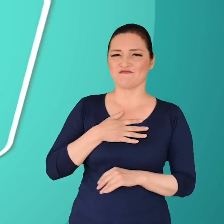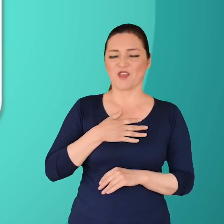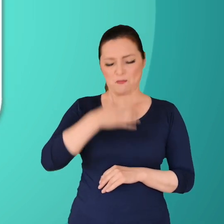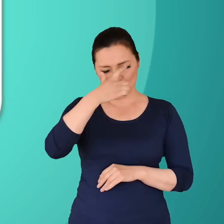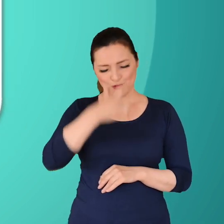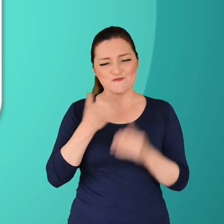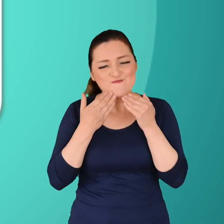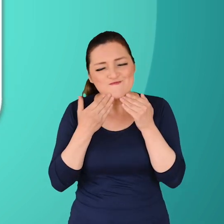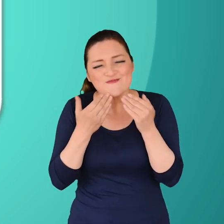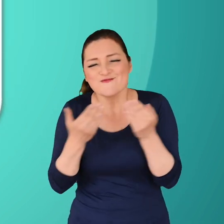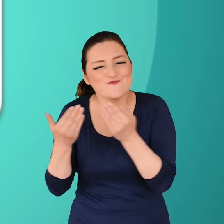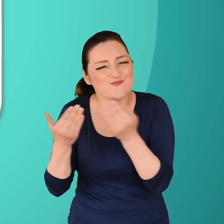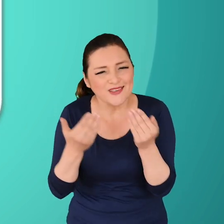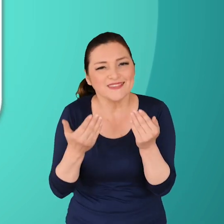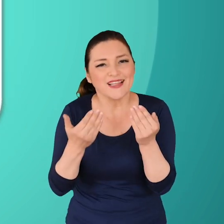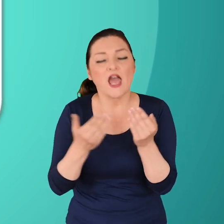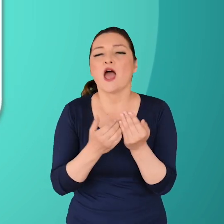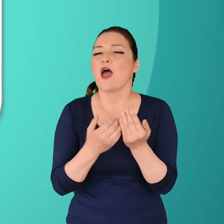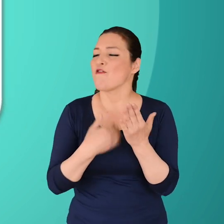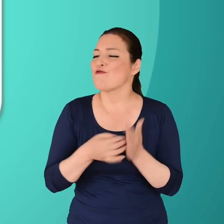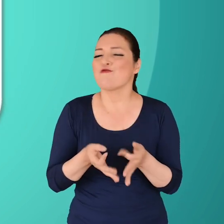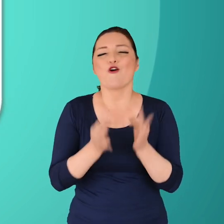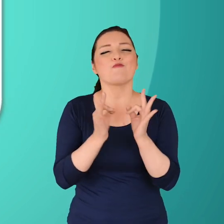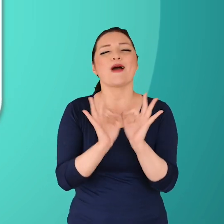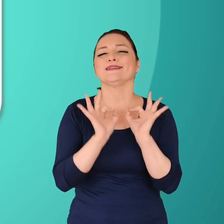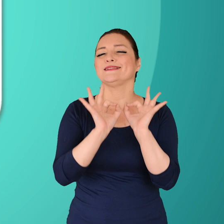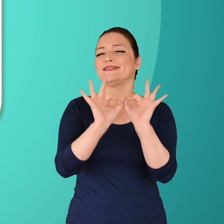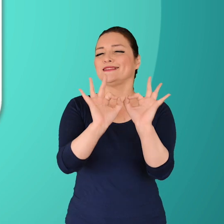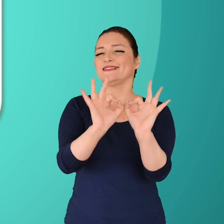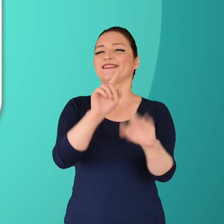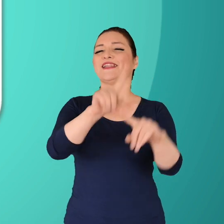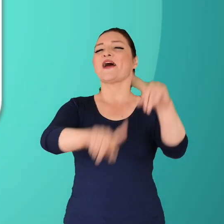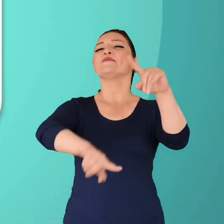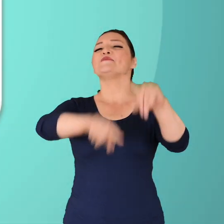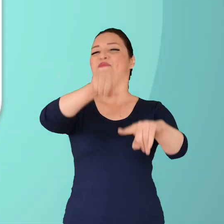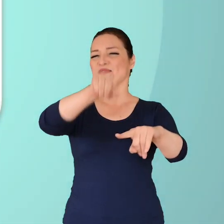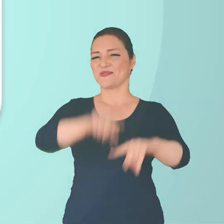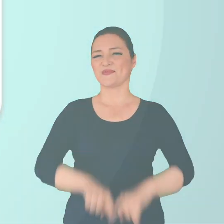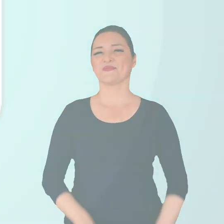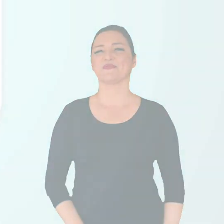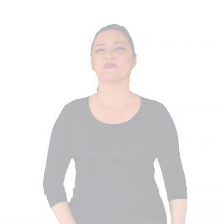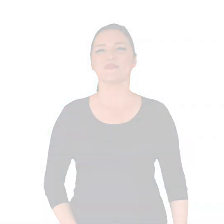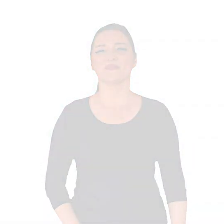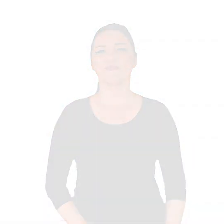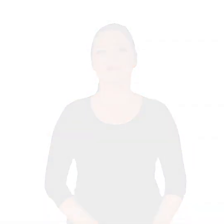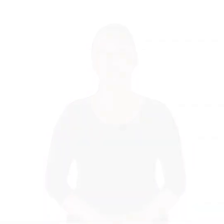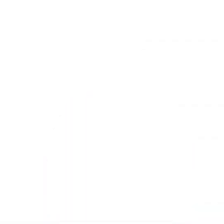Recuerda que ser amable es una buena manera de hacer amistades.